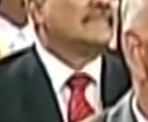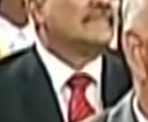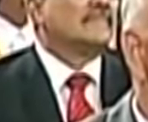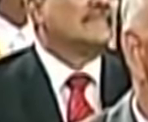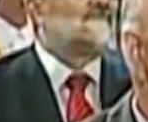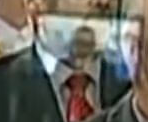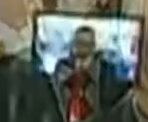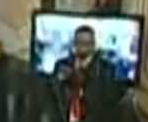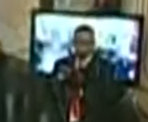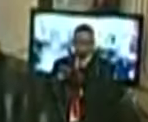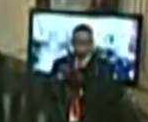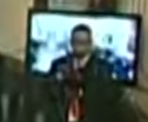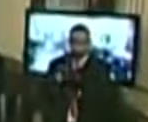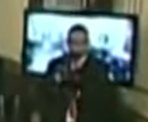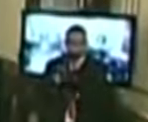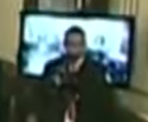Salamu alaikum.